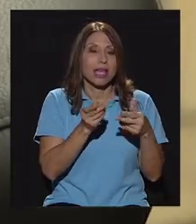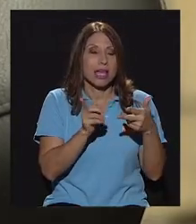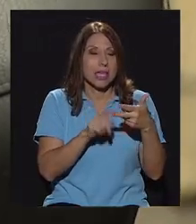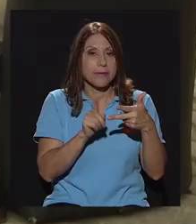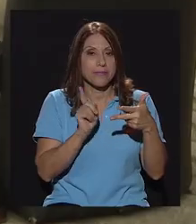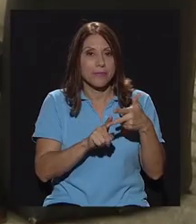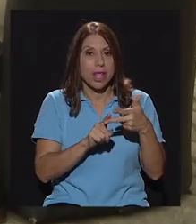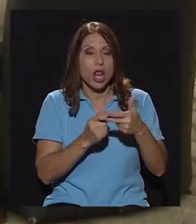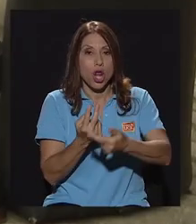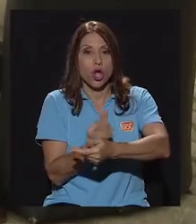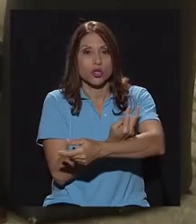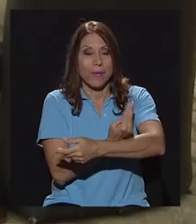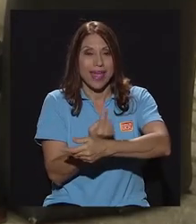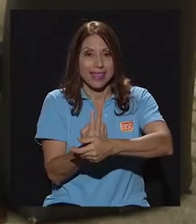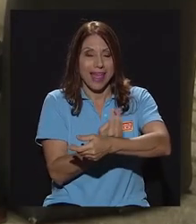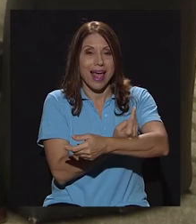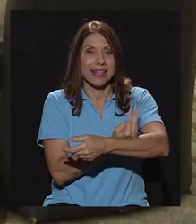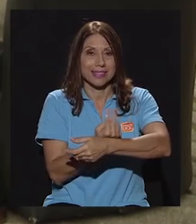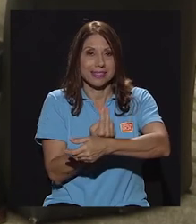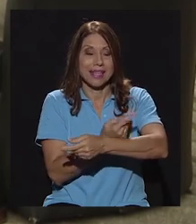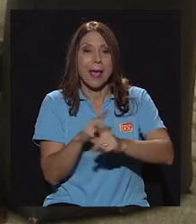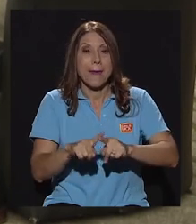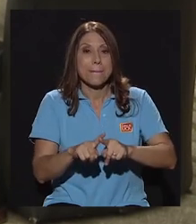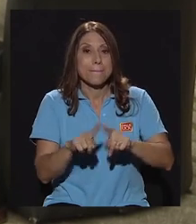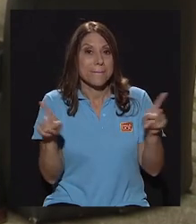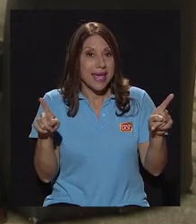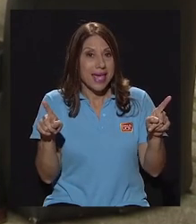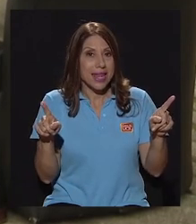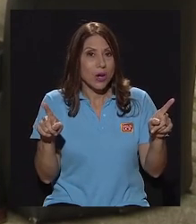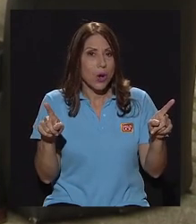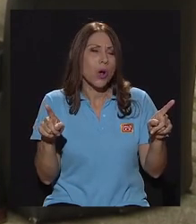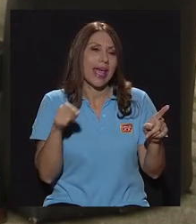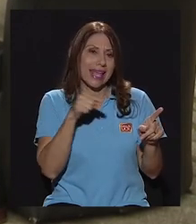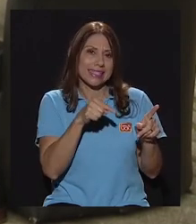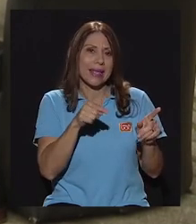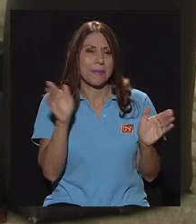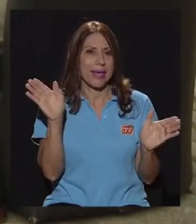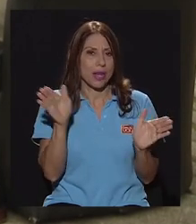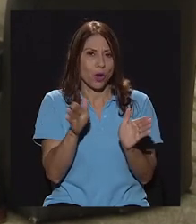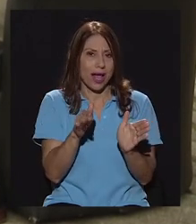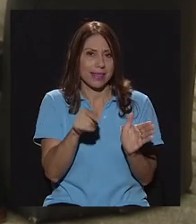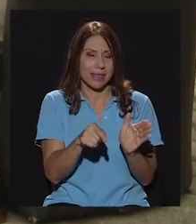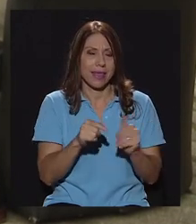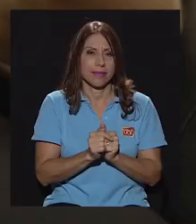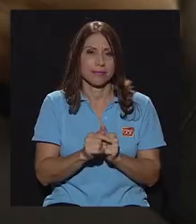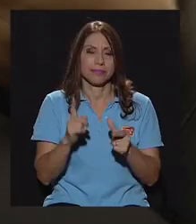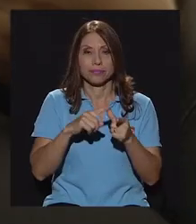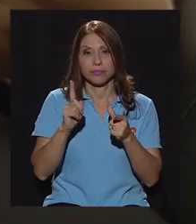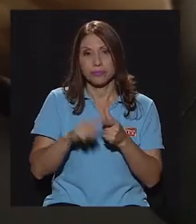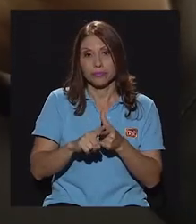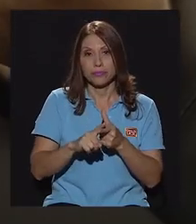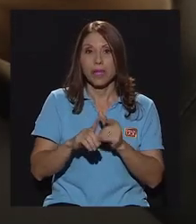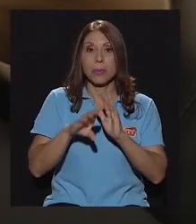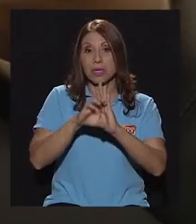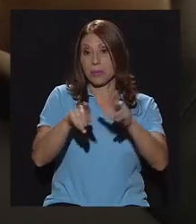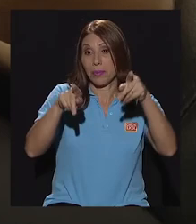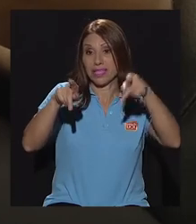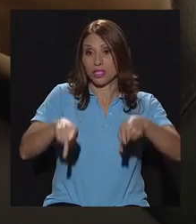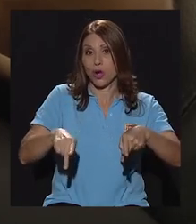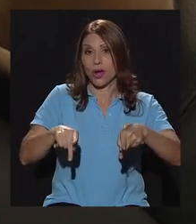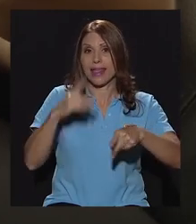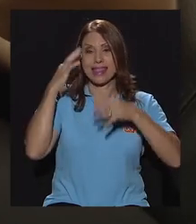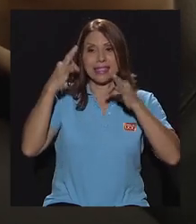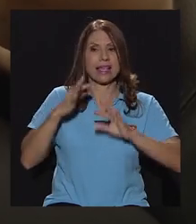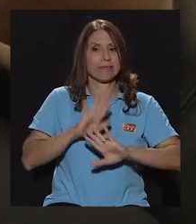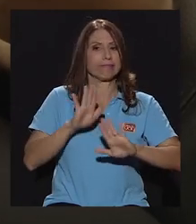y los vegetales, pero en mucha menor cantidad. Entonces, si una persona